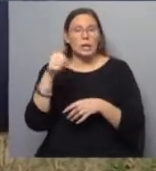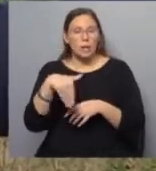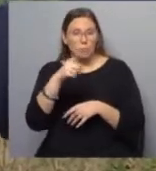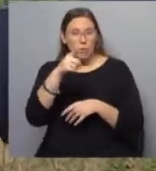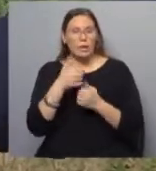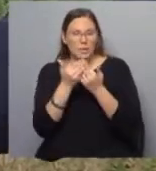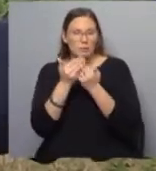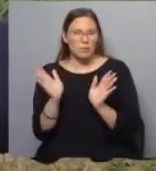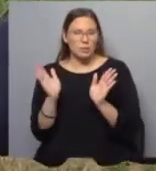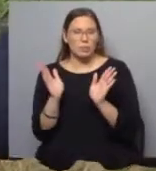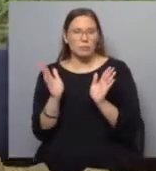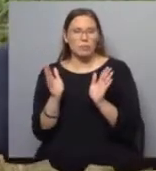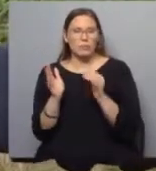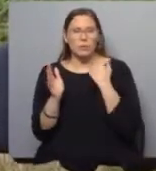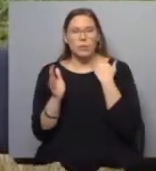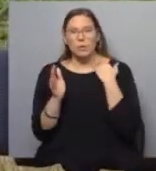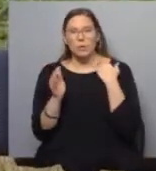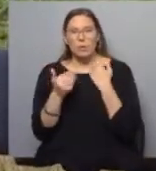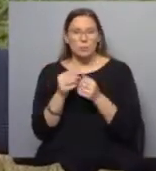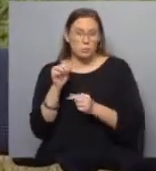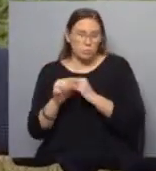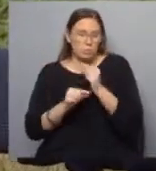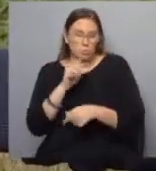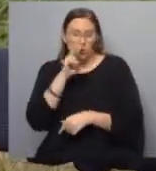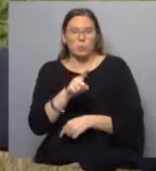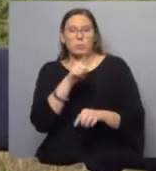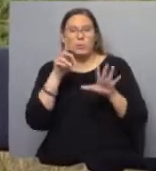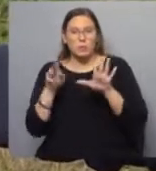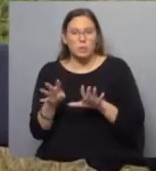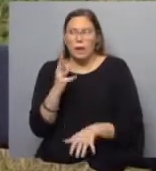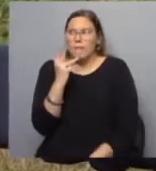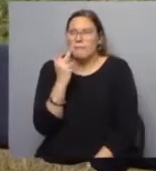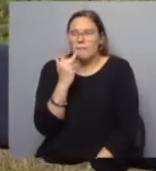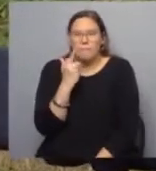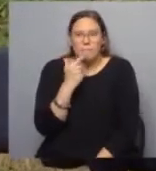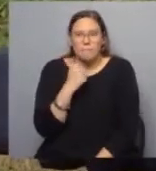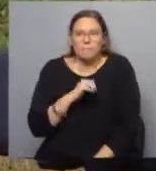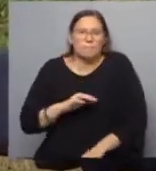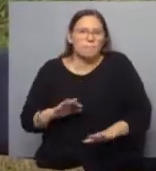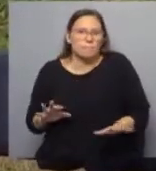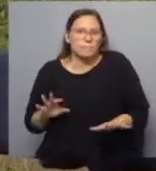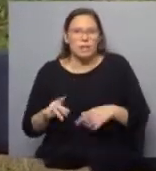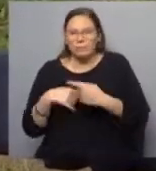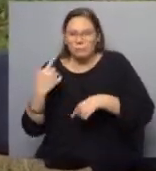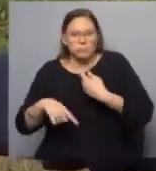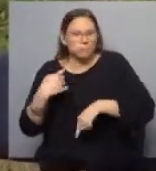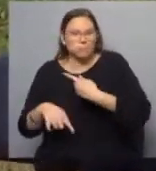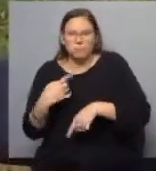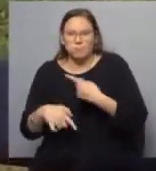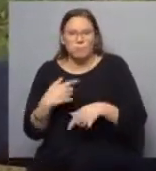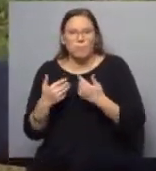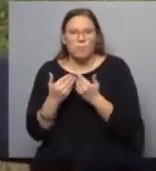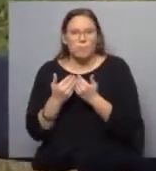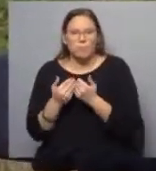fue donde empecé, y empecé de a poquito en el 2019 y me encantó. Y bueno, de ahí no paré más. Empecé